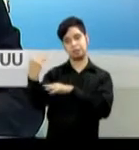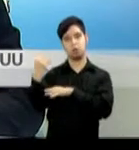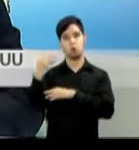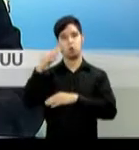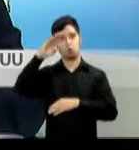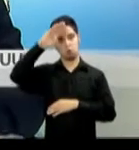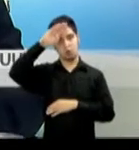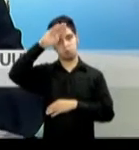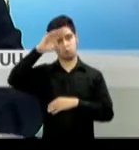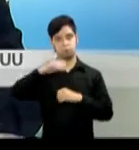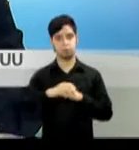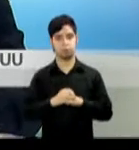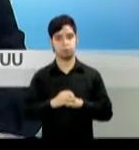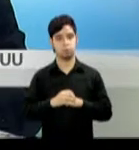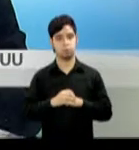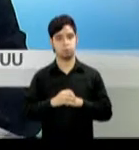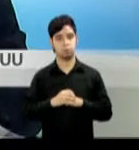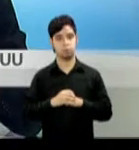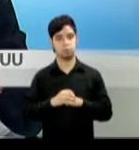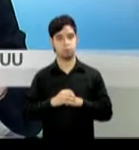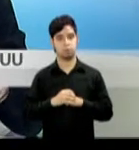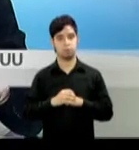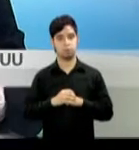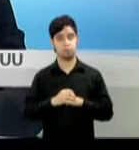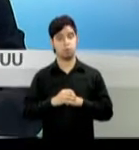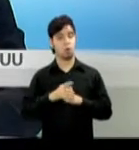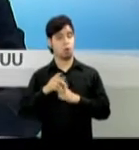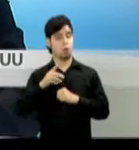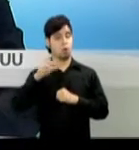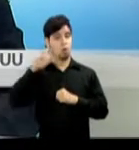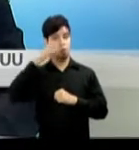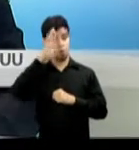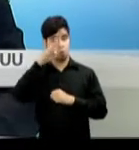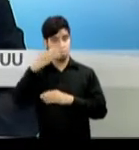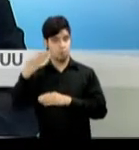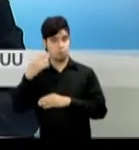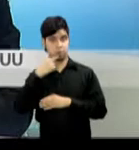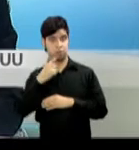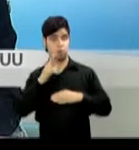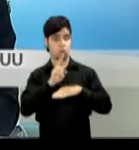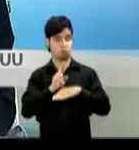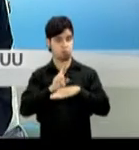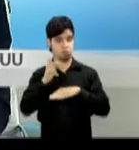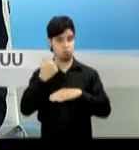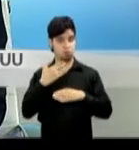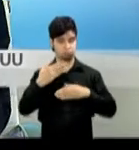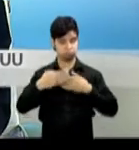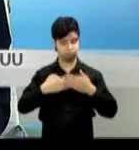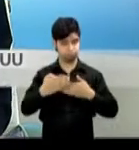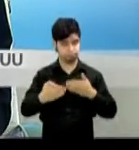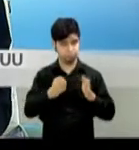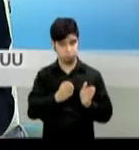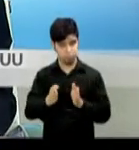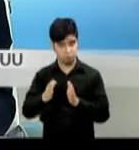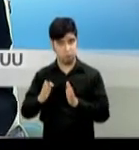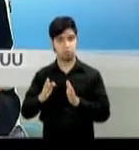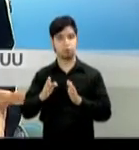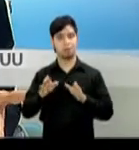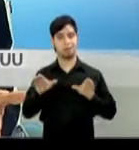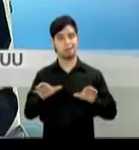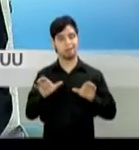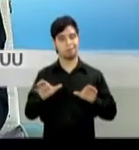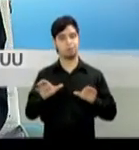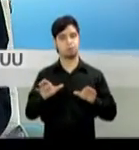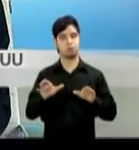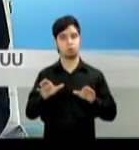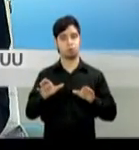Barack Obama haciendo este anuncio ayer, él está usando sus estrategias y lo que le permite la ley hacer como presidente porque le da cierto margen y él lo está haciendo en otros temas